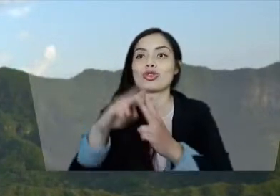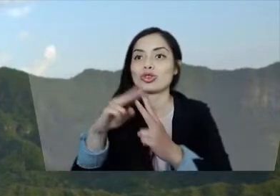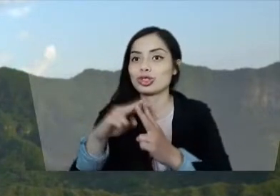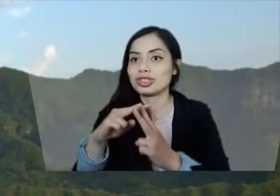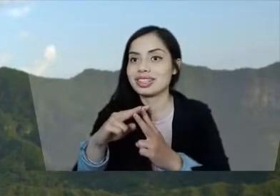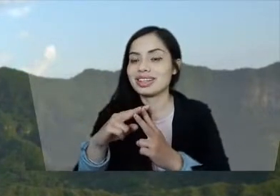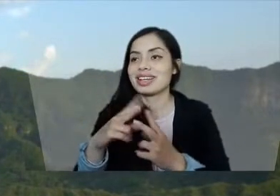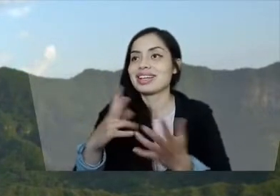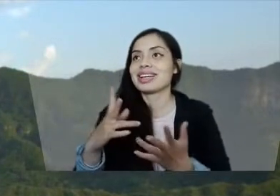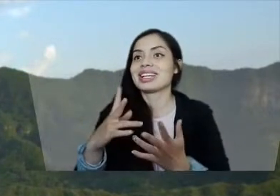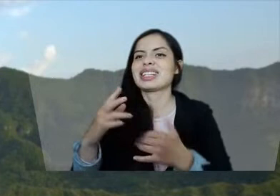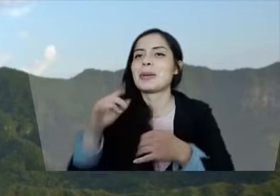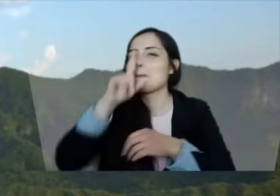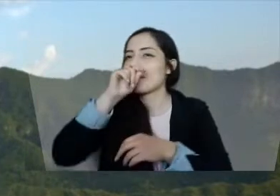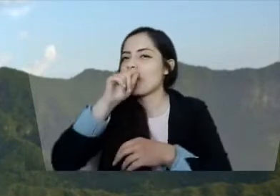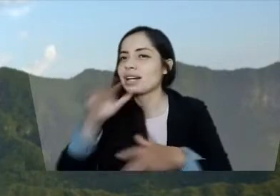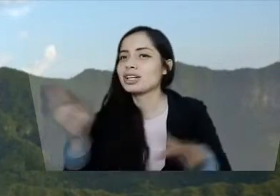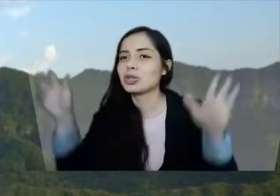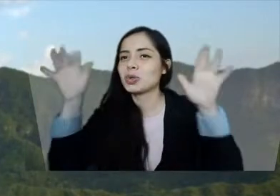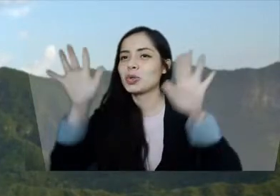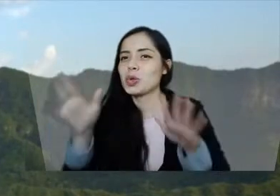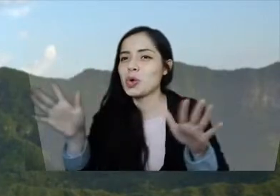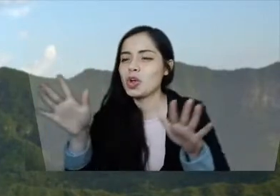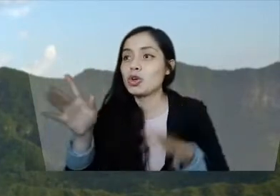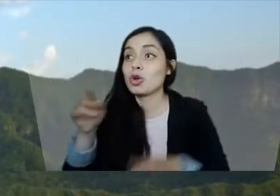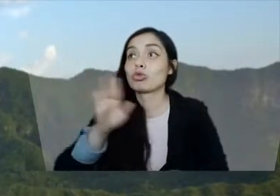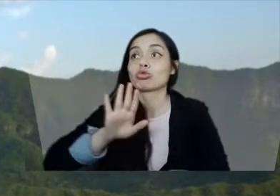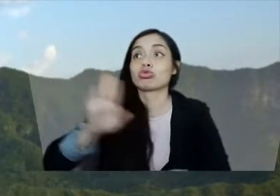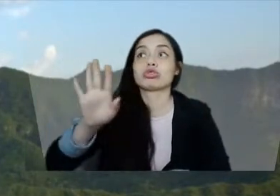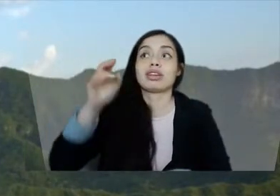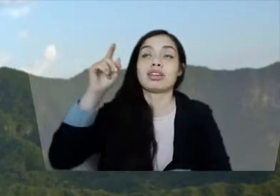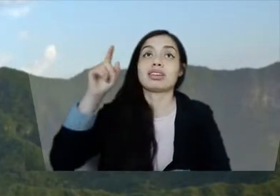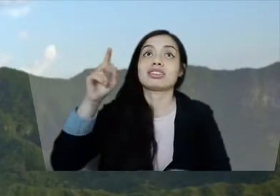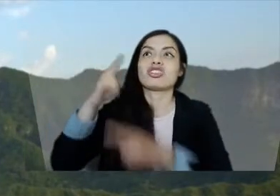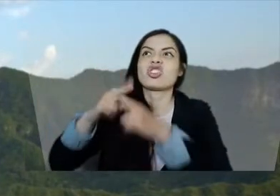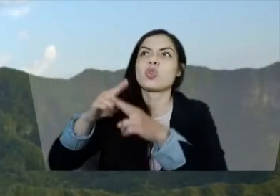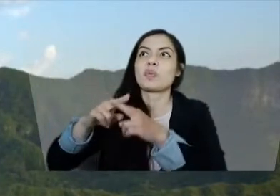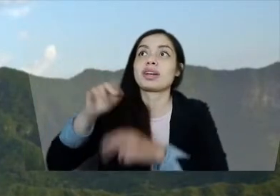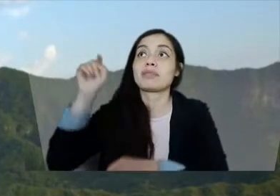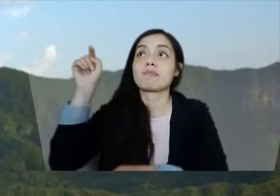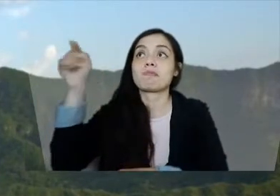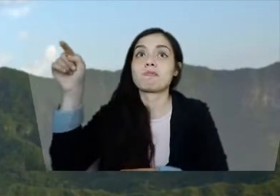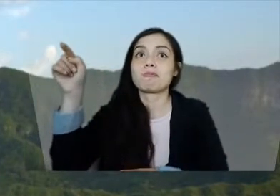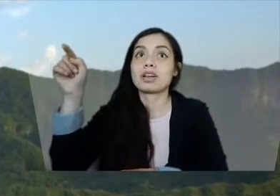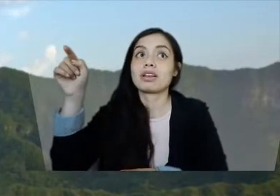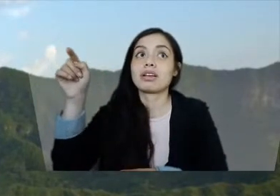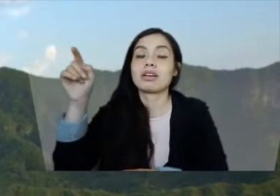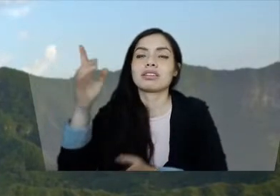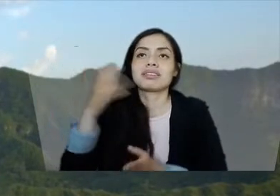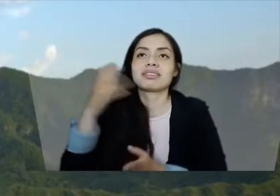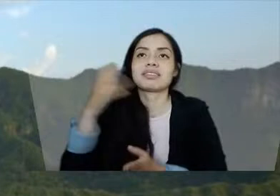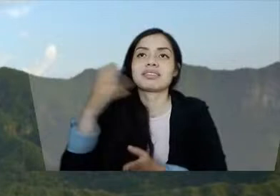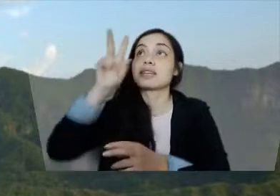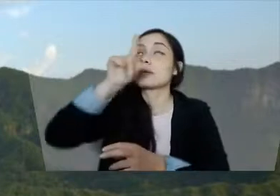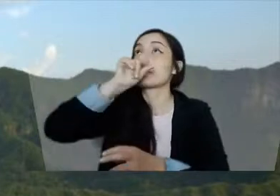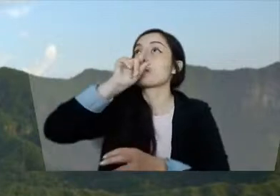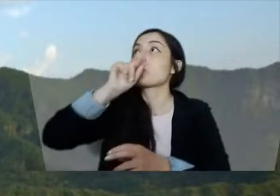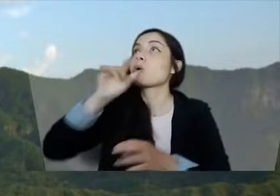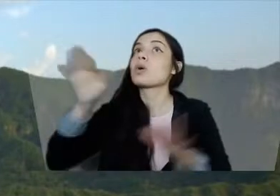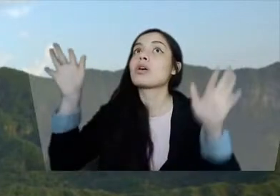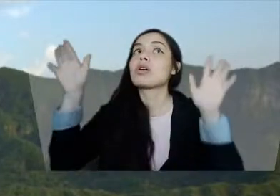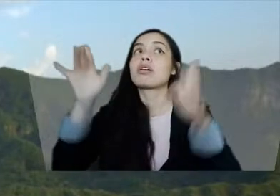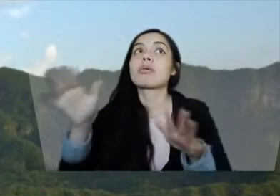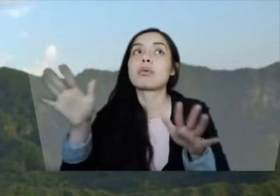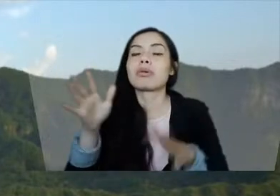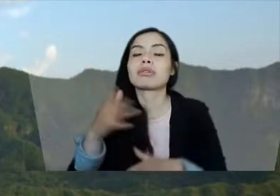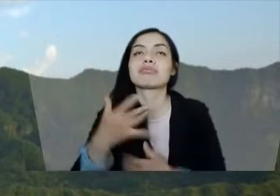sea bien común aquí, en todo el mundo es solo de acá. La gente siente, al caer en cuenta de eso, siente